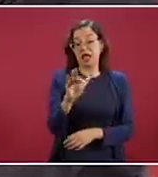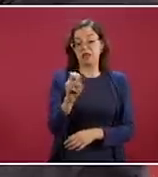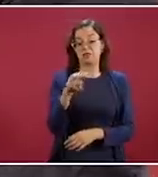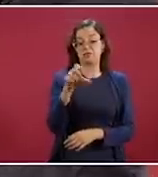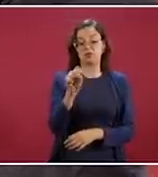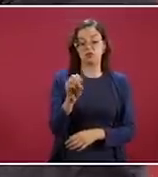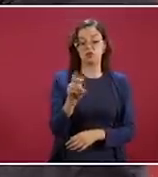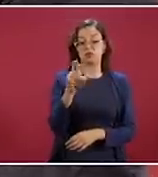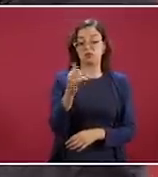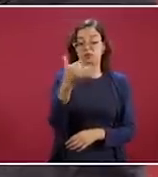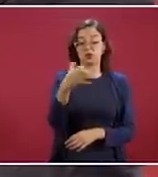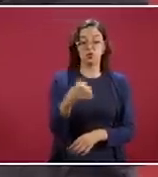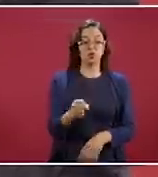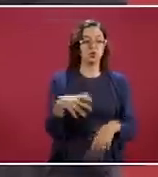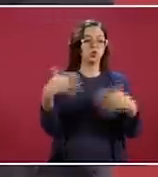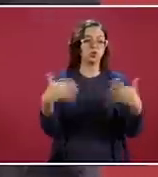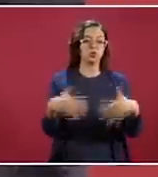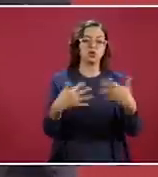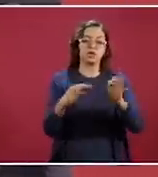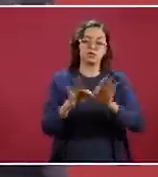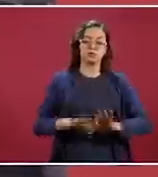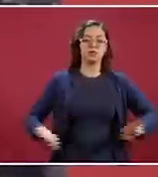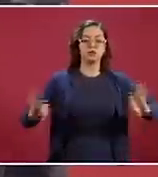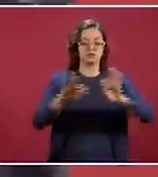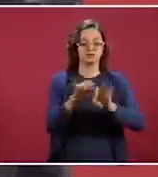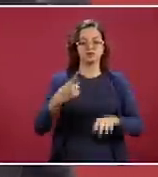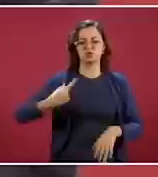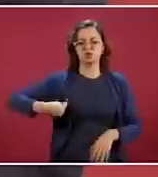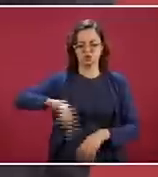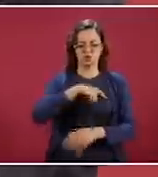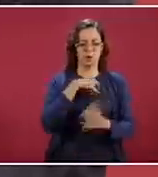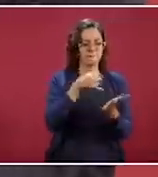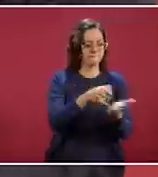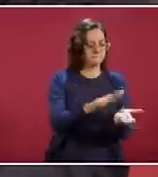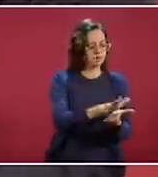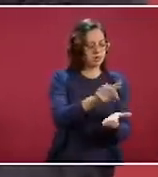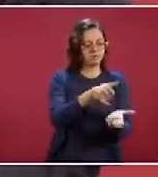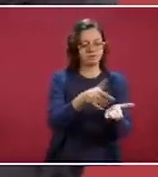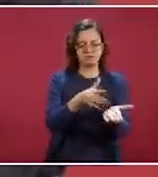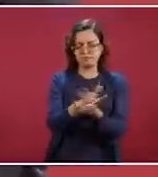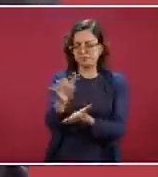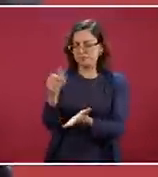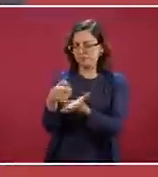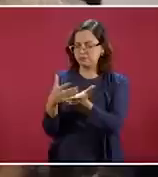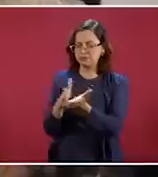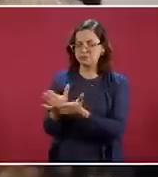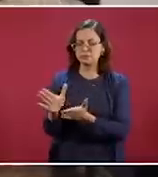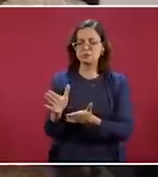importante. Hemos logrado reimprimir